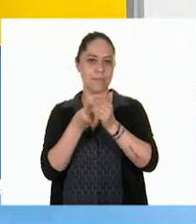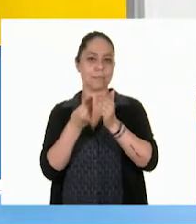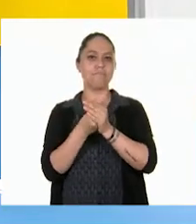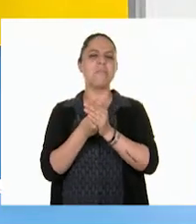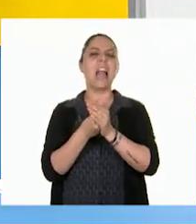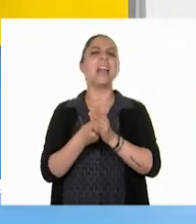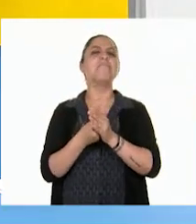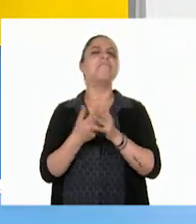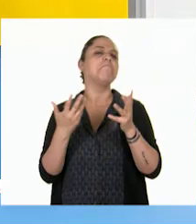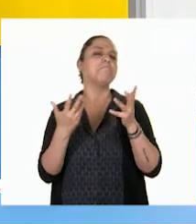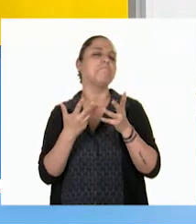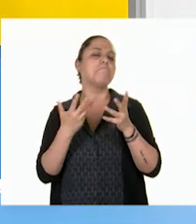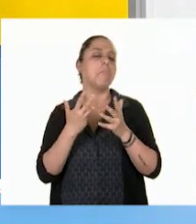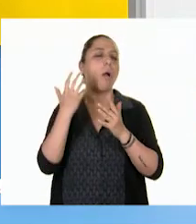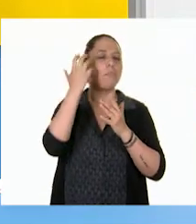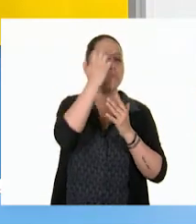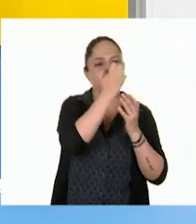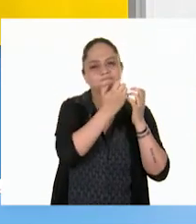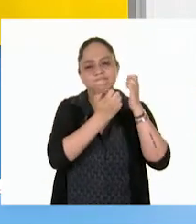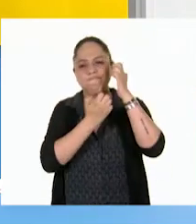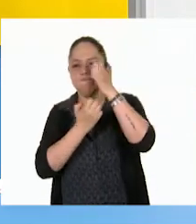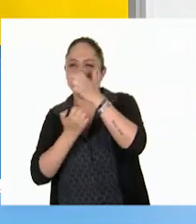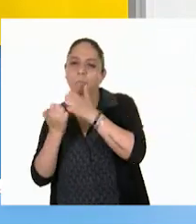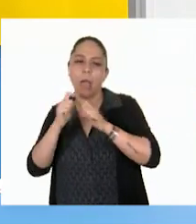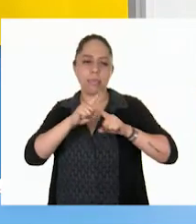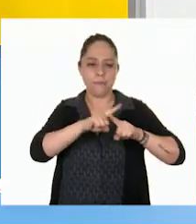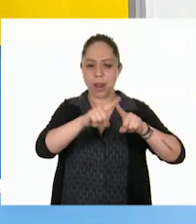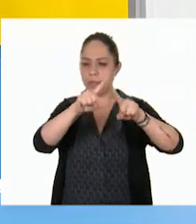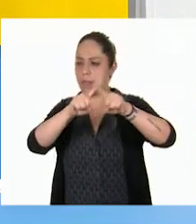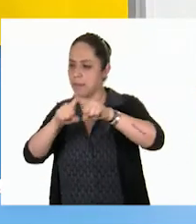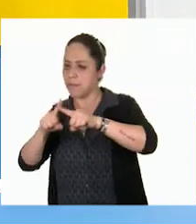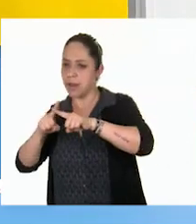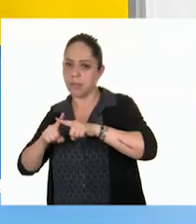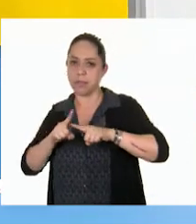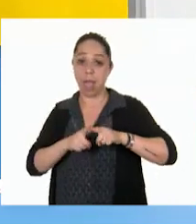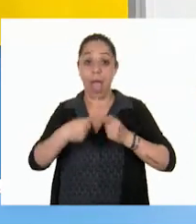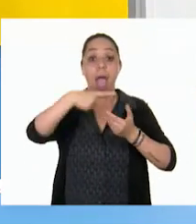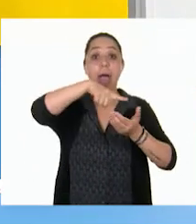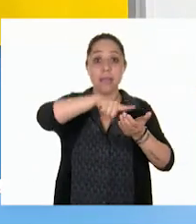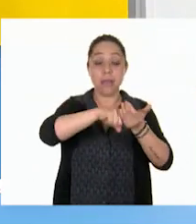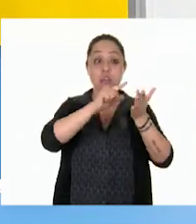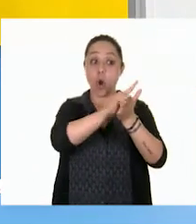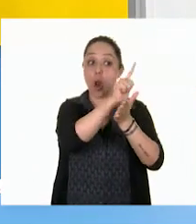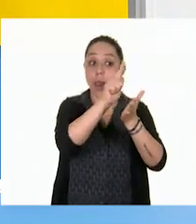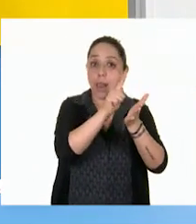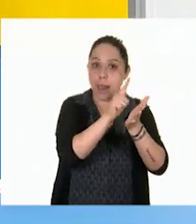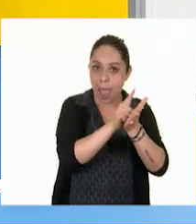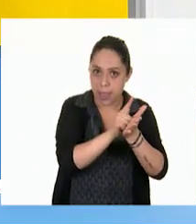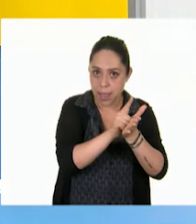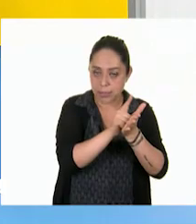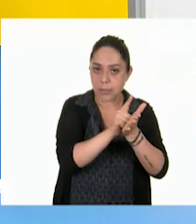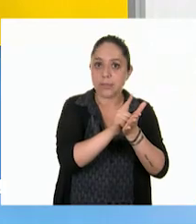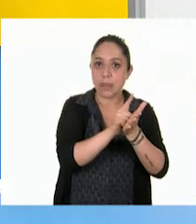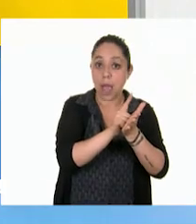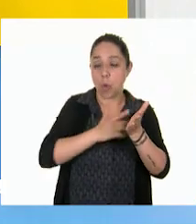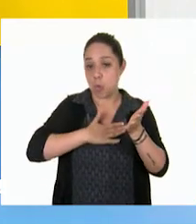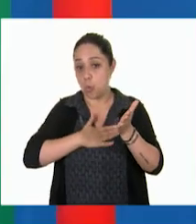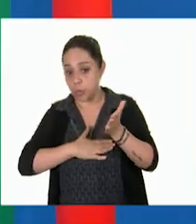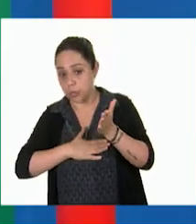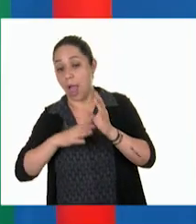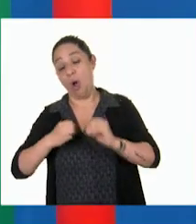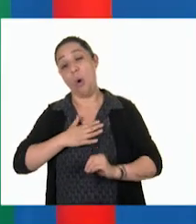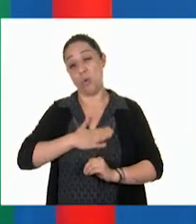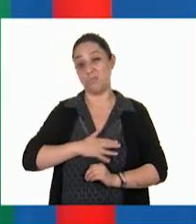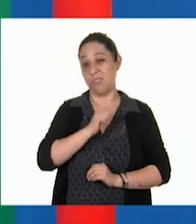analizar las situaciones en las que se aplican las leyes y distinguir aplicaciones justas e injustas.